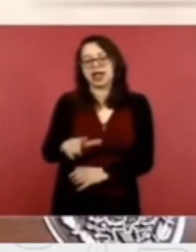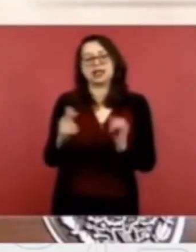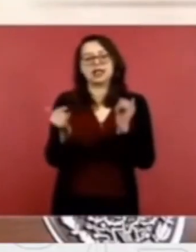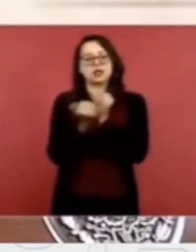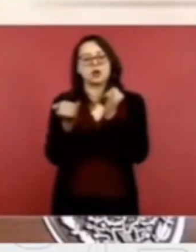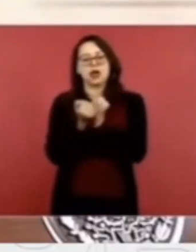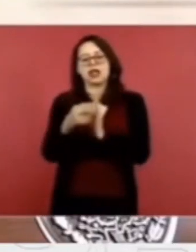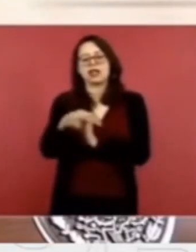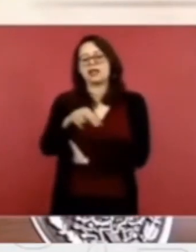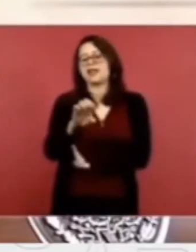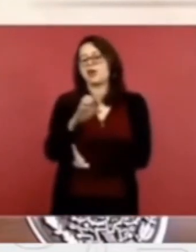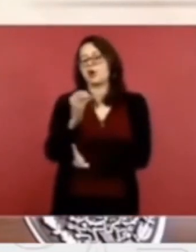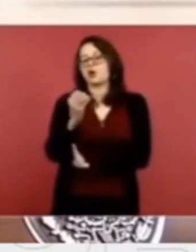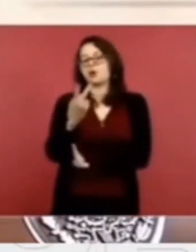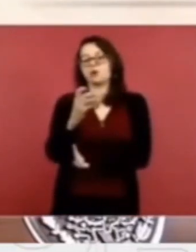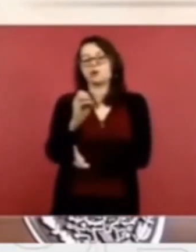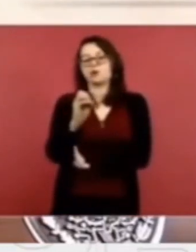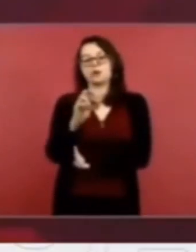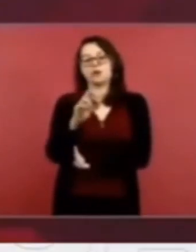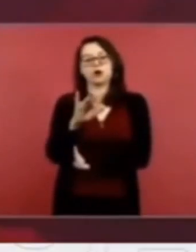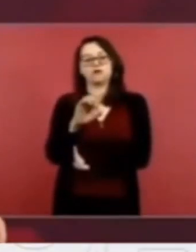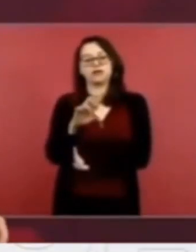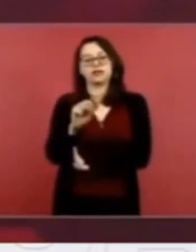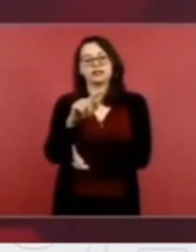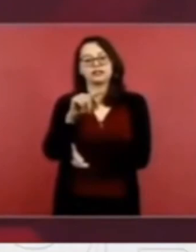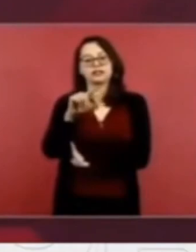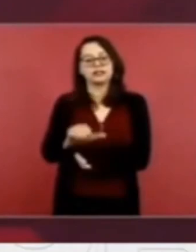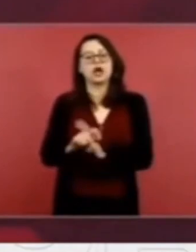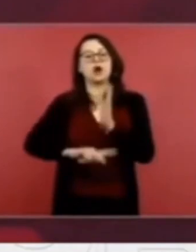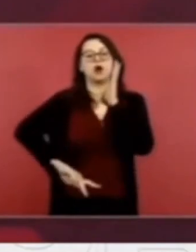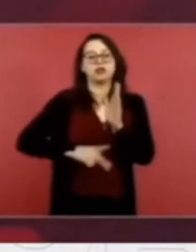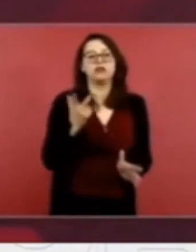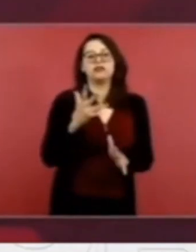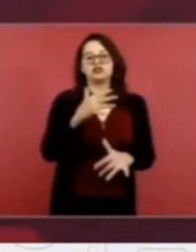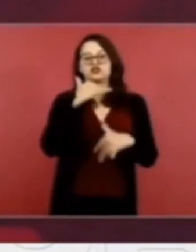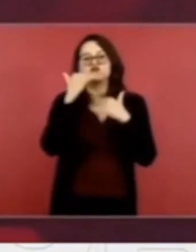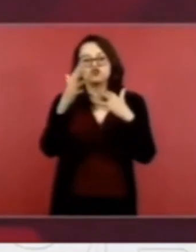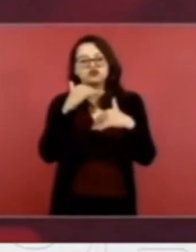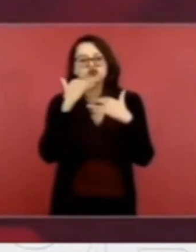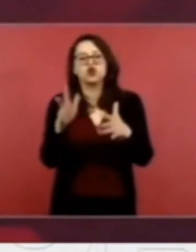neoporfirista, de corrupción, de privilegios.